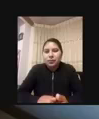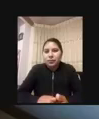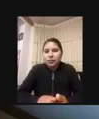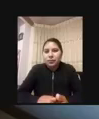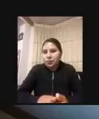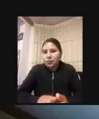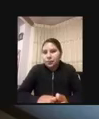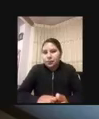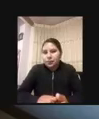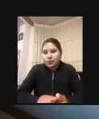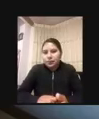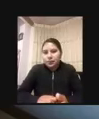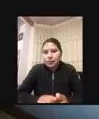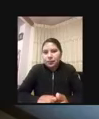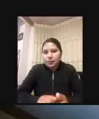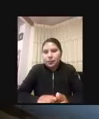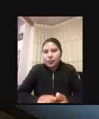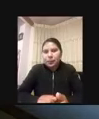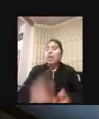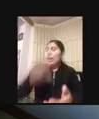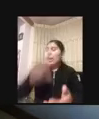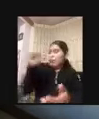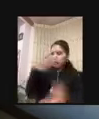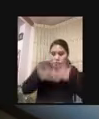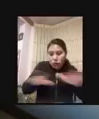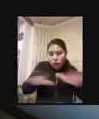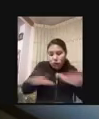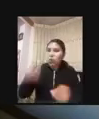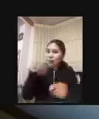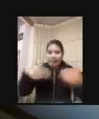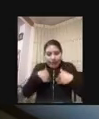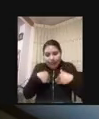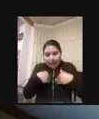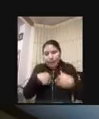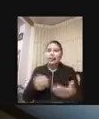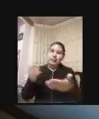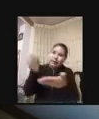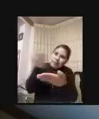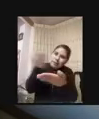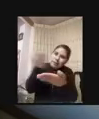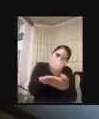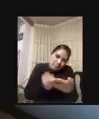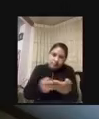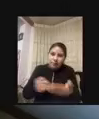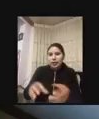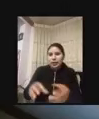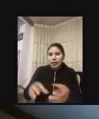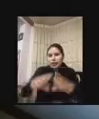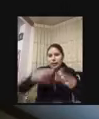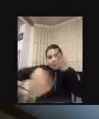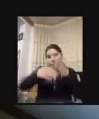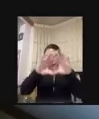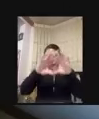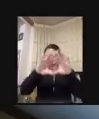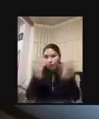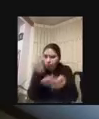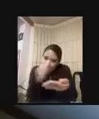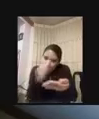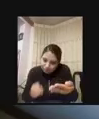solito, tiene que agarrar el lápiz y tiene que hacer la línea para llegar a la pelotita, ¿no? Pasamos al otro, por favor,